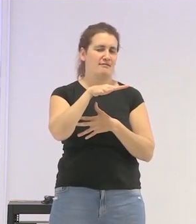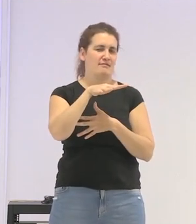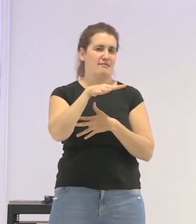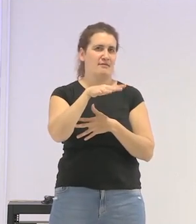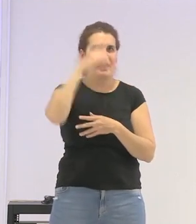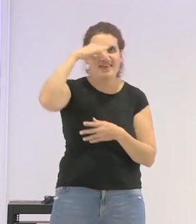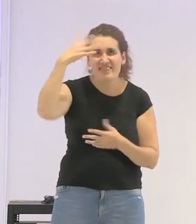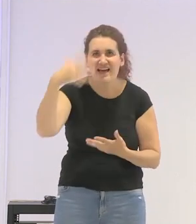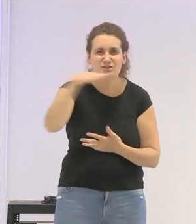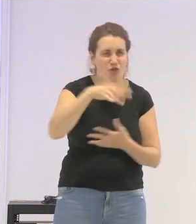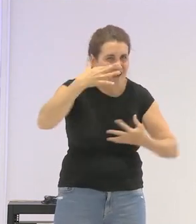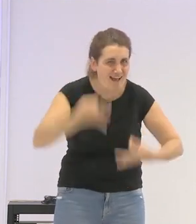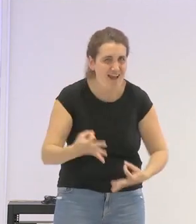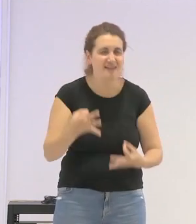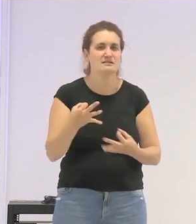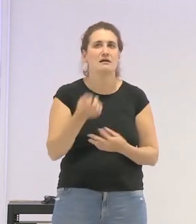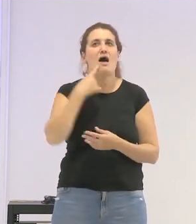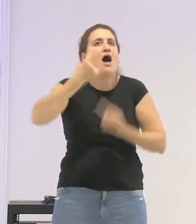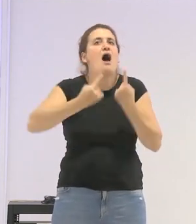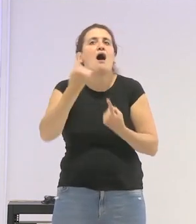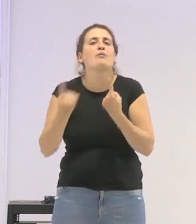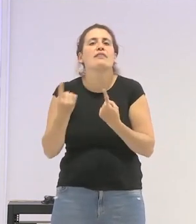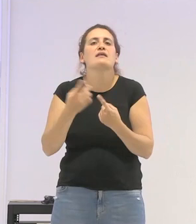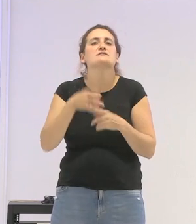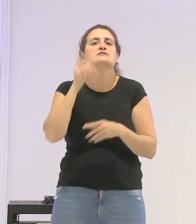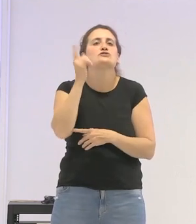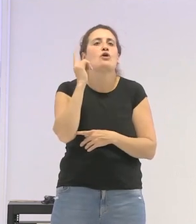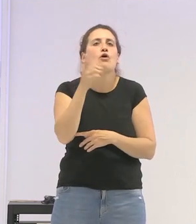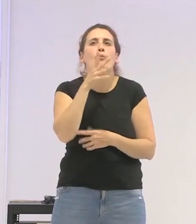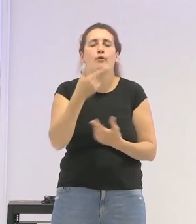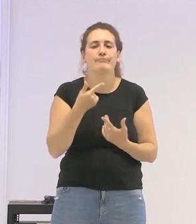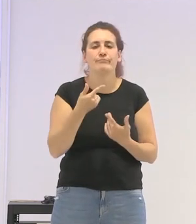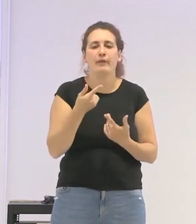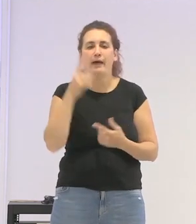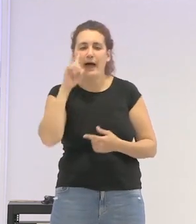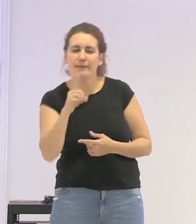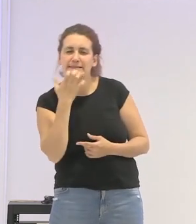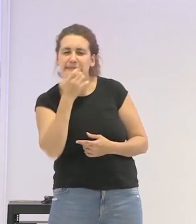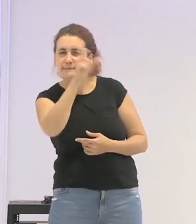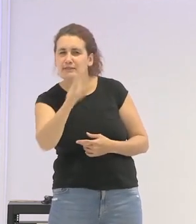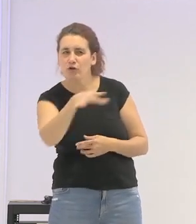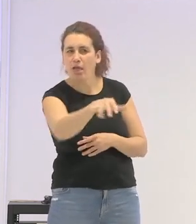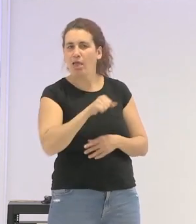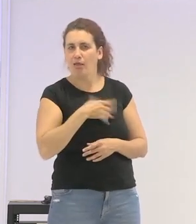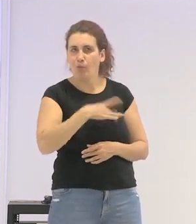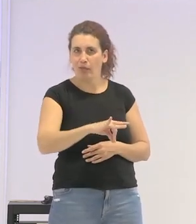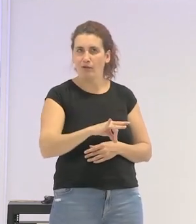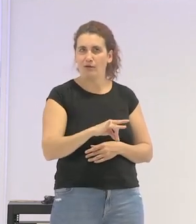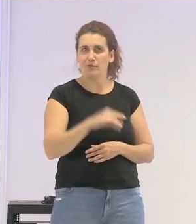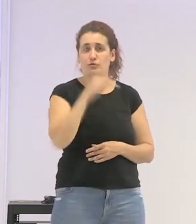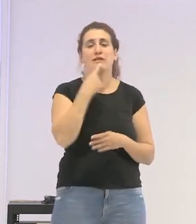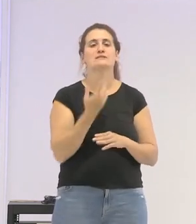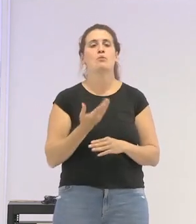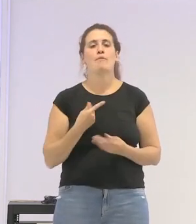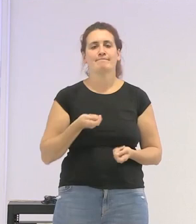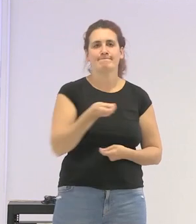las ideas o ciertos consensos, sino a veces lo que quieren es patear el tablero de juego, ¿no? Entonces, precisamente provocan con